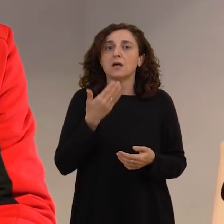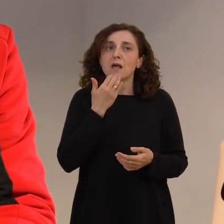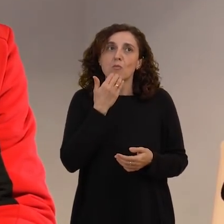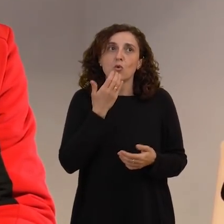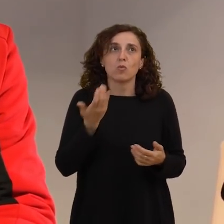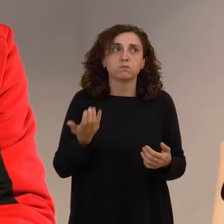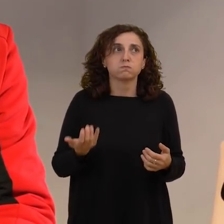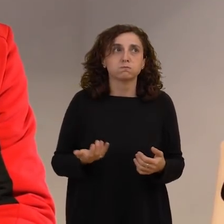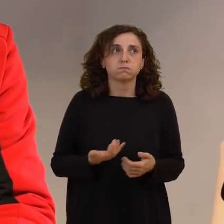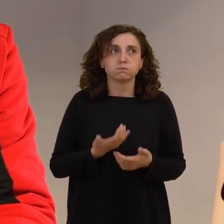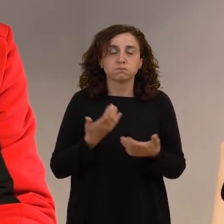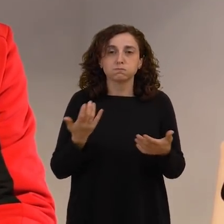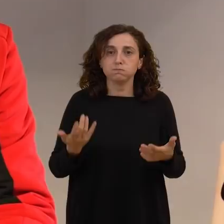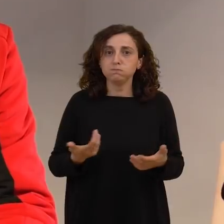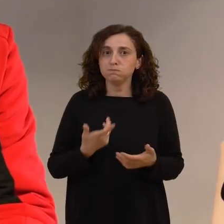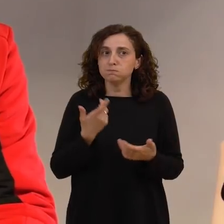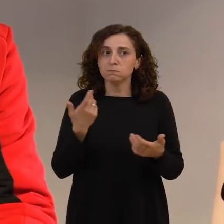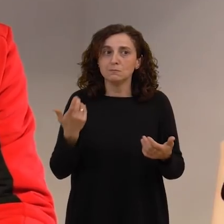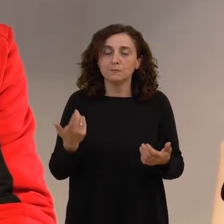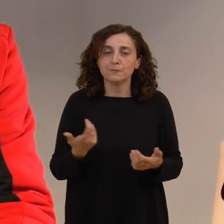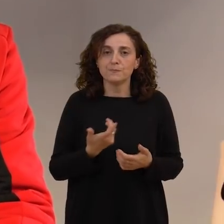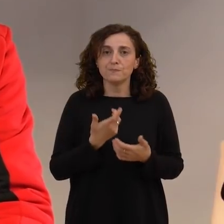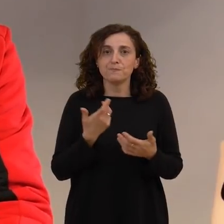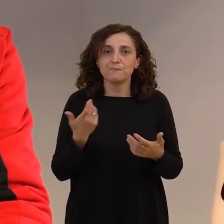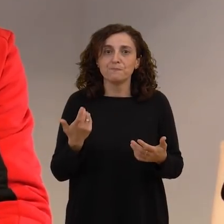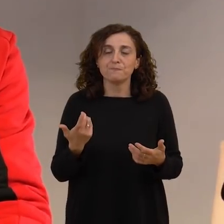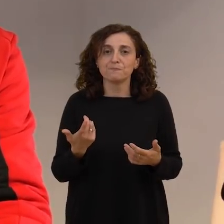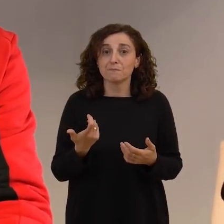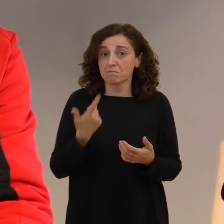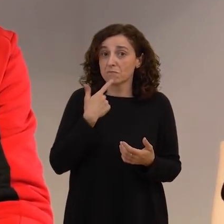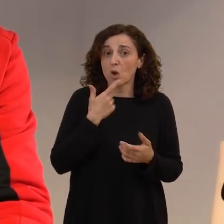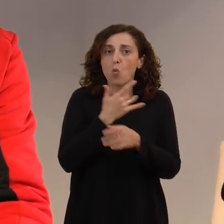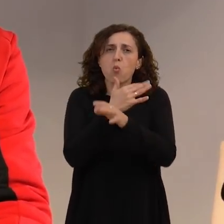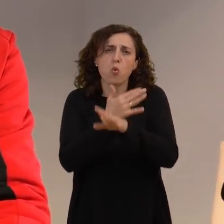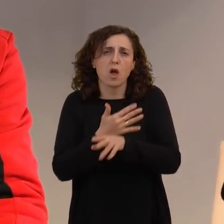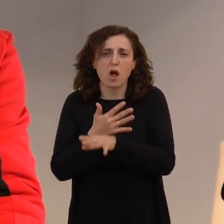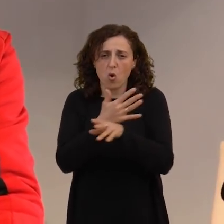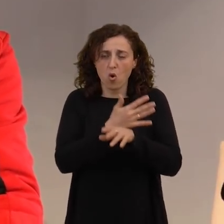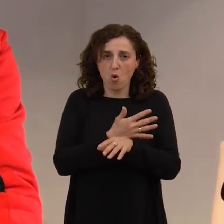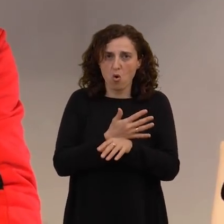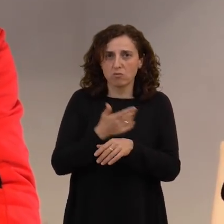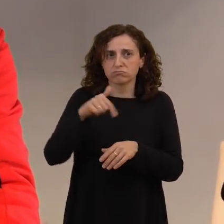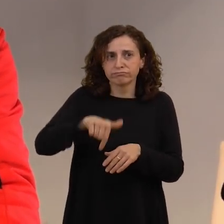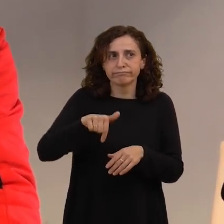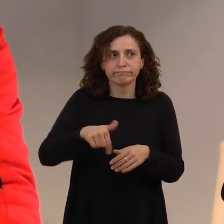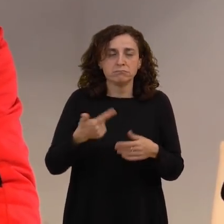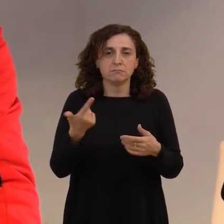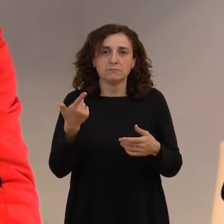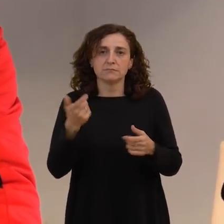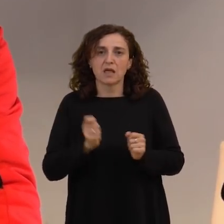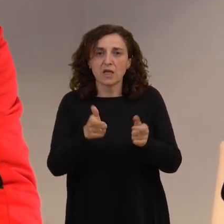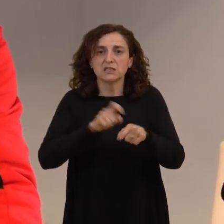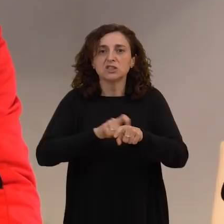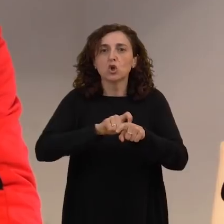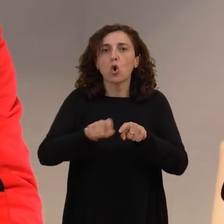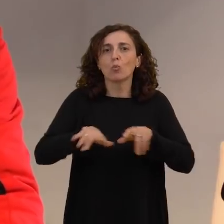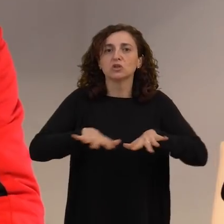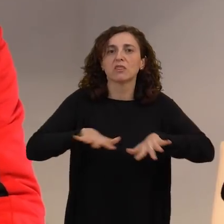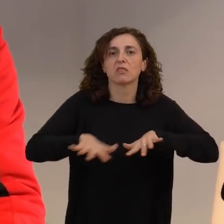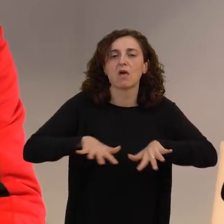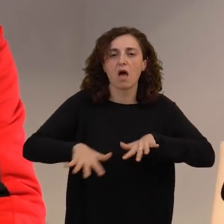un... uno... se les hace unos juegos, se les va dando